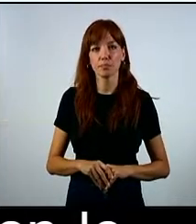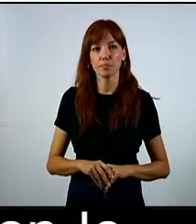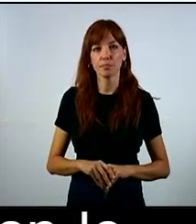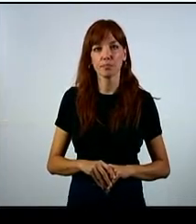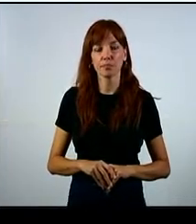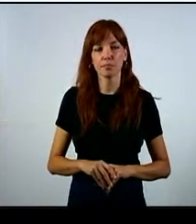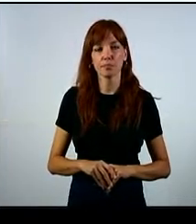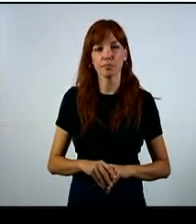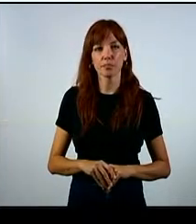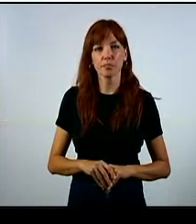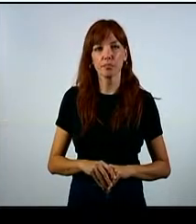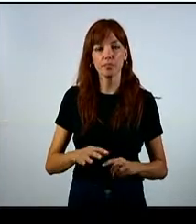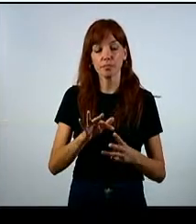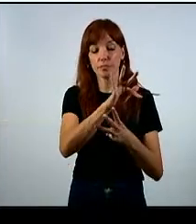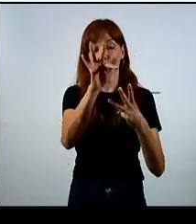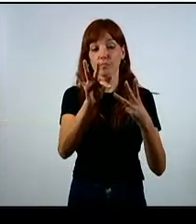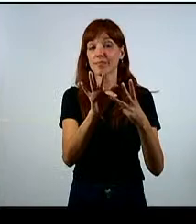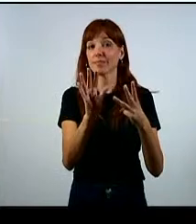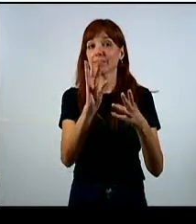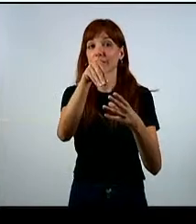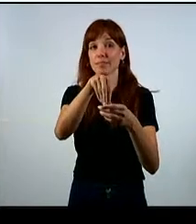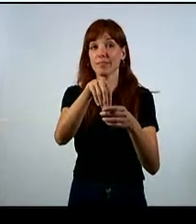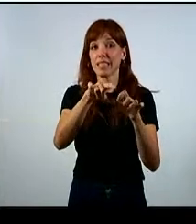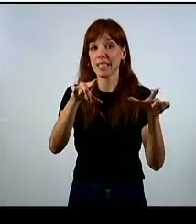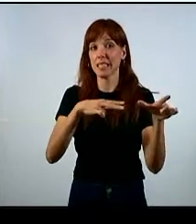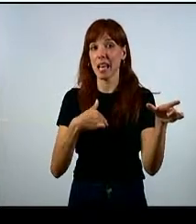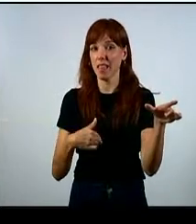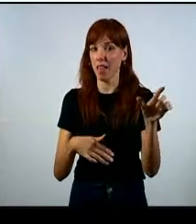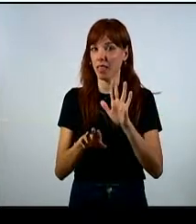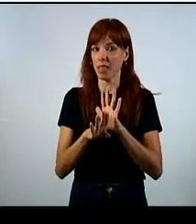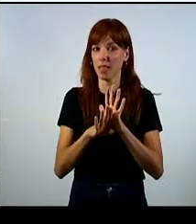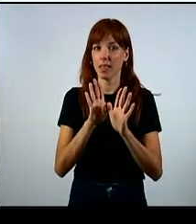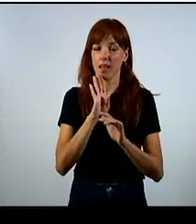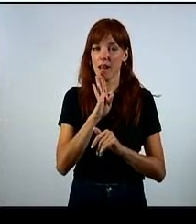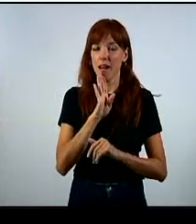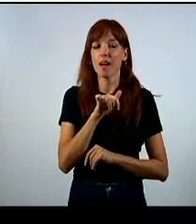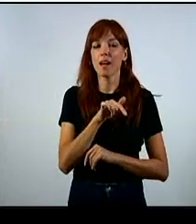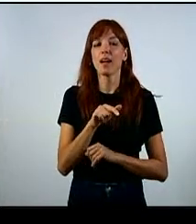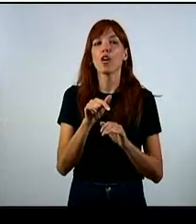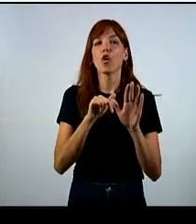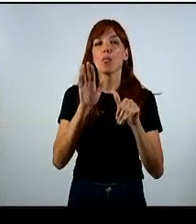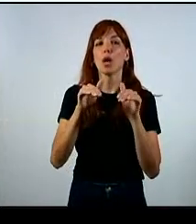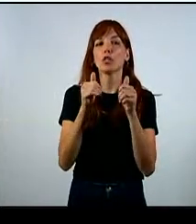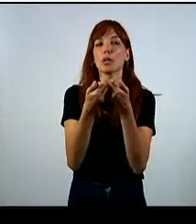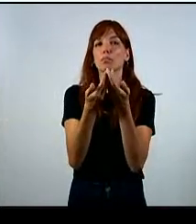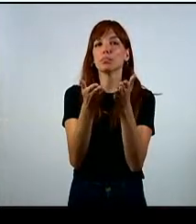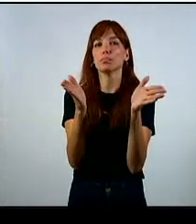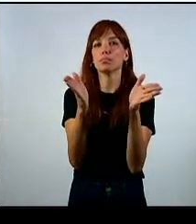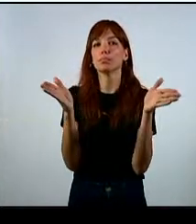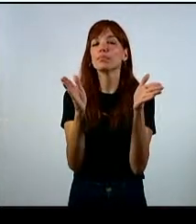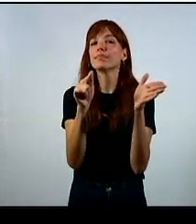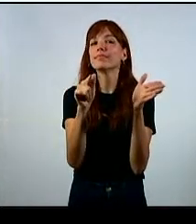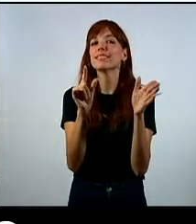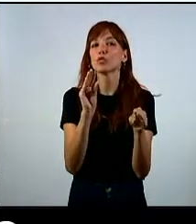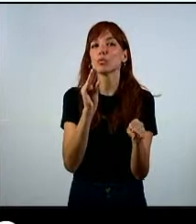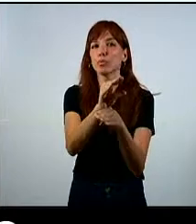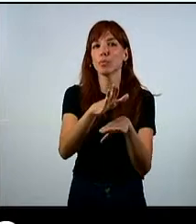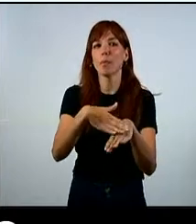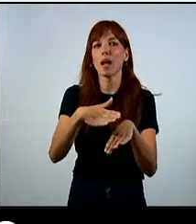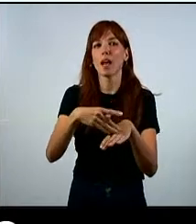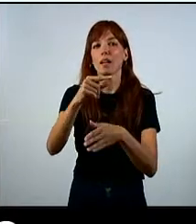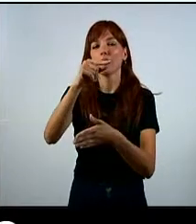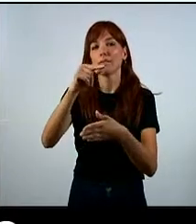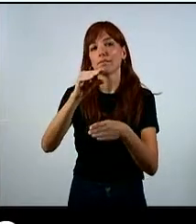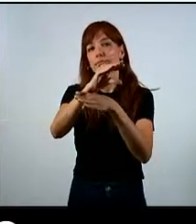Siguiendo con sanidad, hemos abierto la convocatoria, se ha autorizado la convocatoria de subvenciones para la financiación